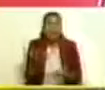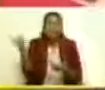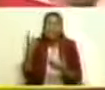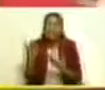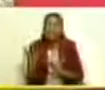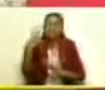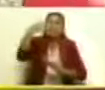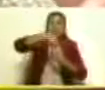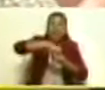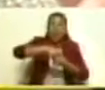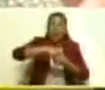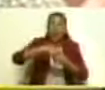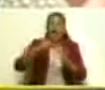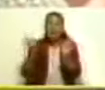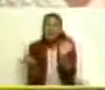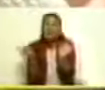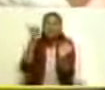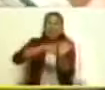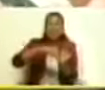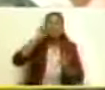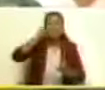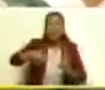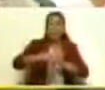es un sujeto de derecho.